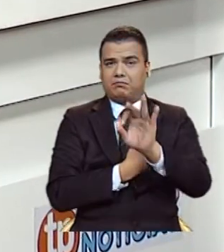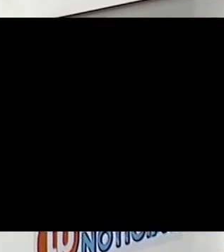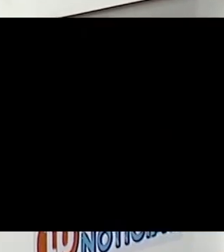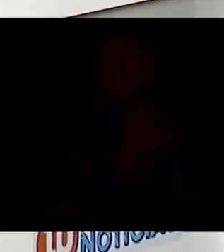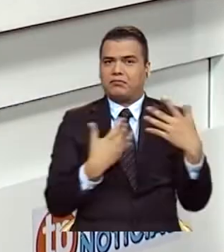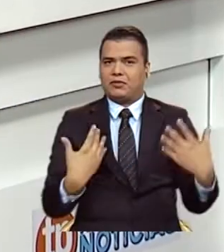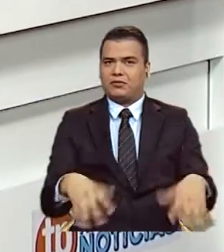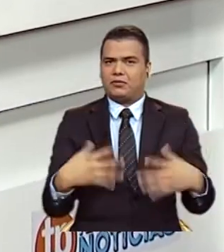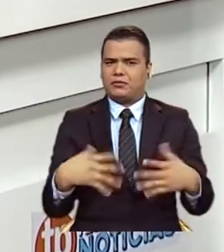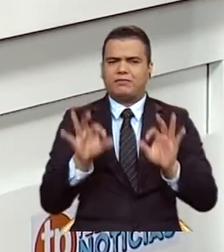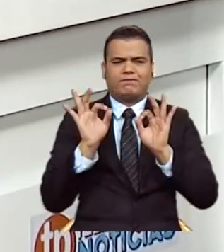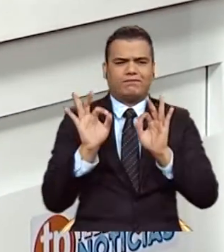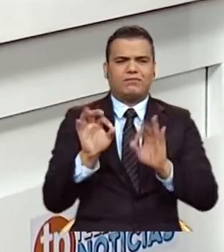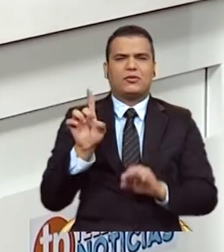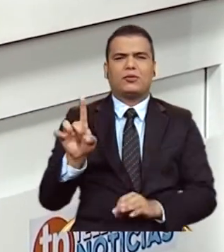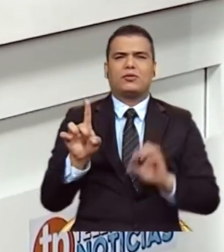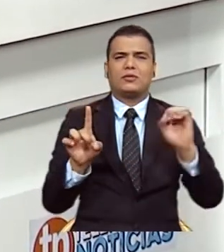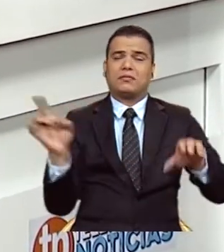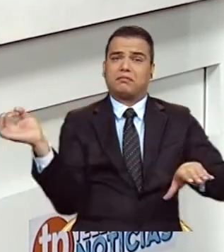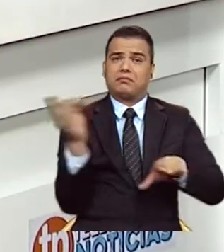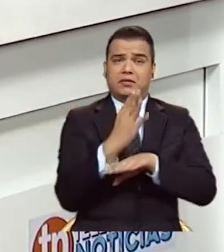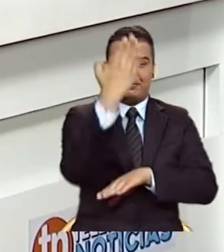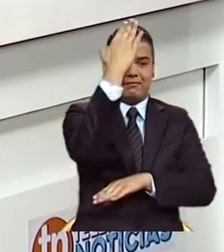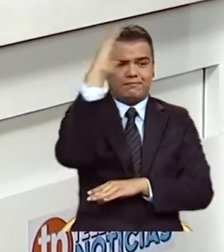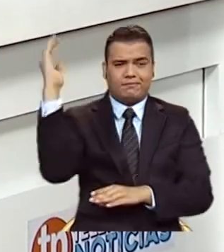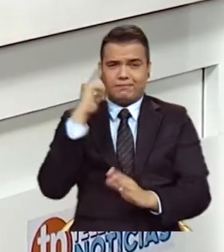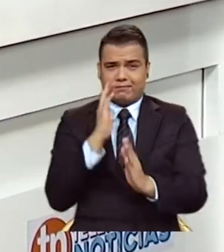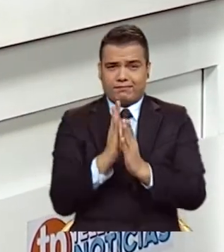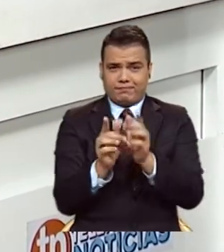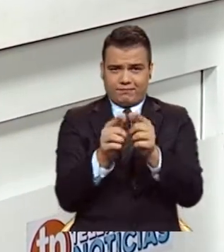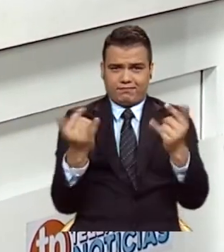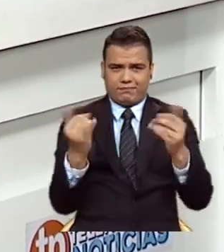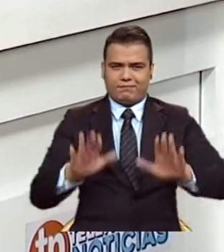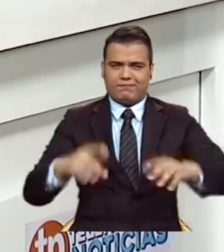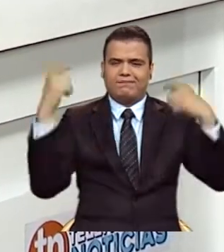Almorzó con tiburón, le ganó 1-0 al Junior de Comesaña. Todo